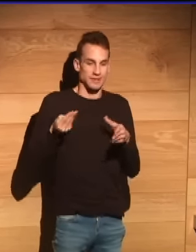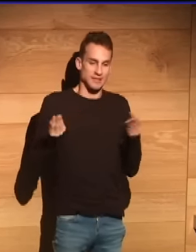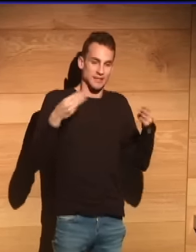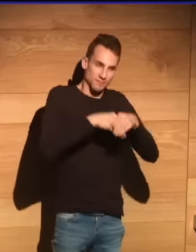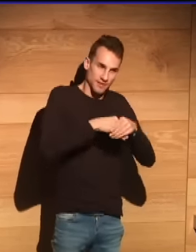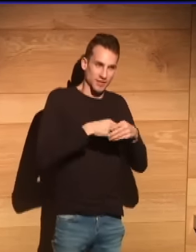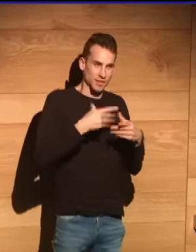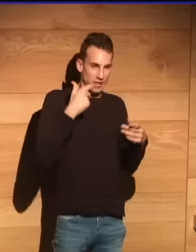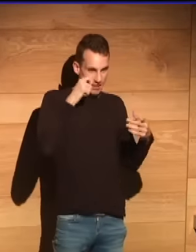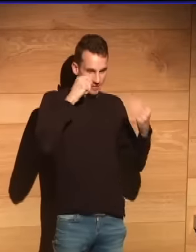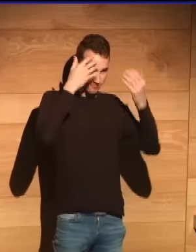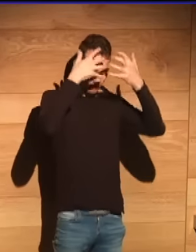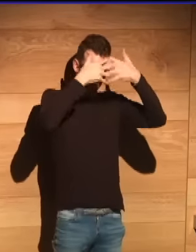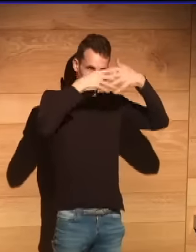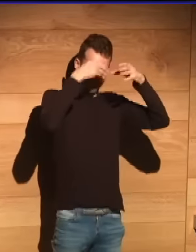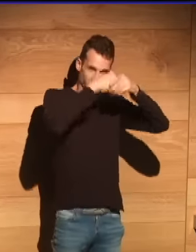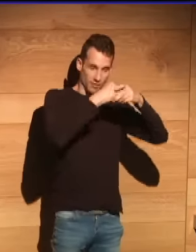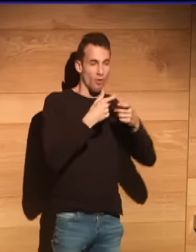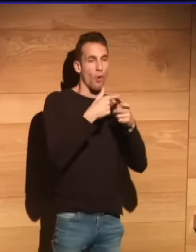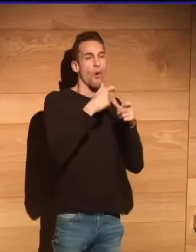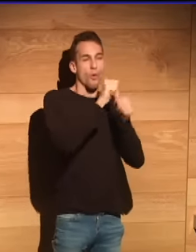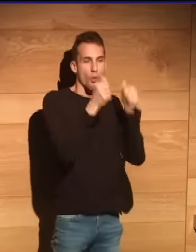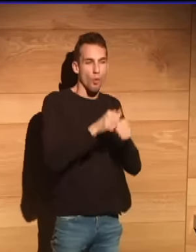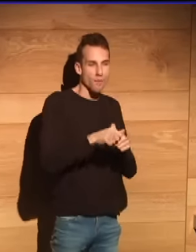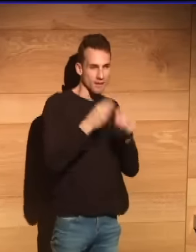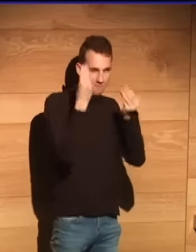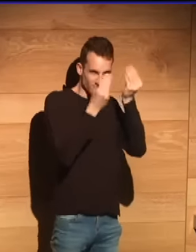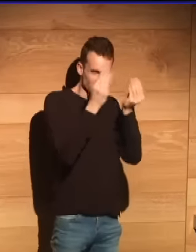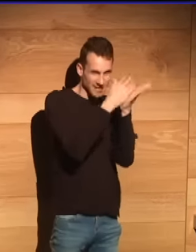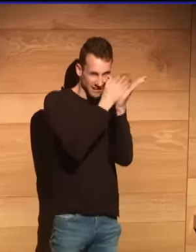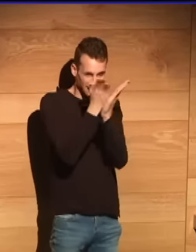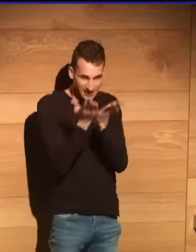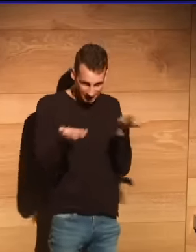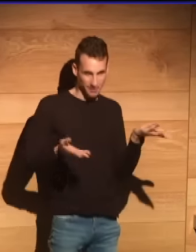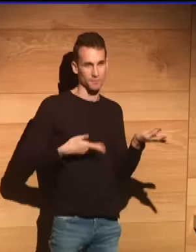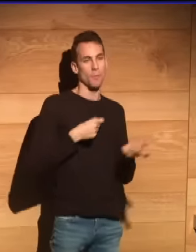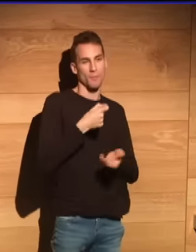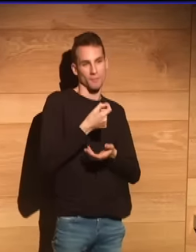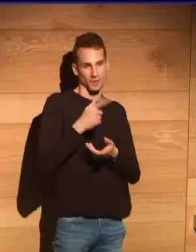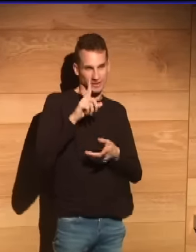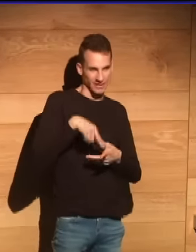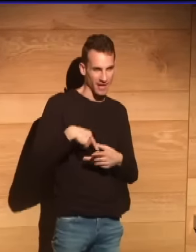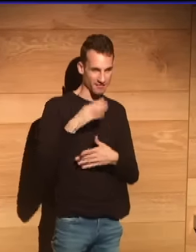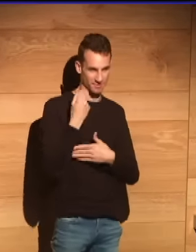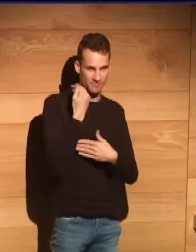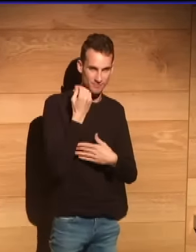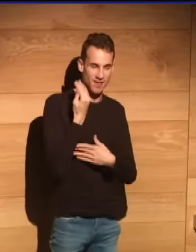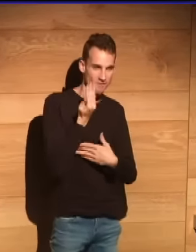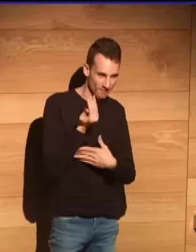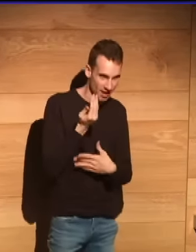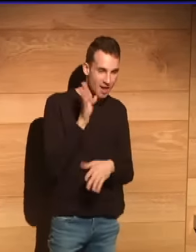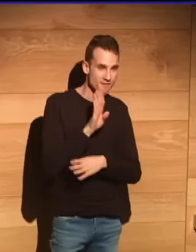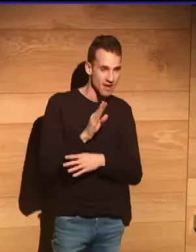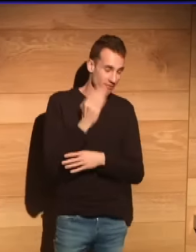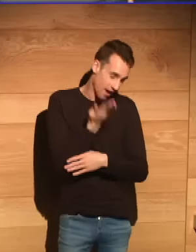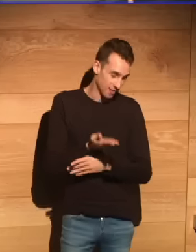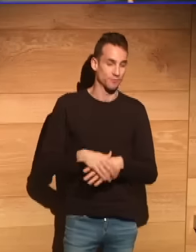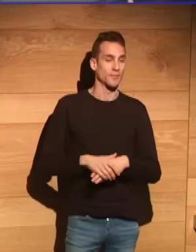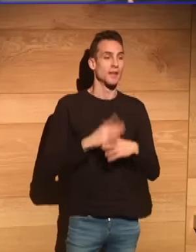gente diversa, de distintas inteligencias, de distintas culturas y de distintas sensibilidades desarrollando esos algoritmos. Pues entonces esos sesgos se